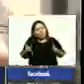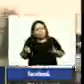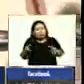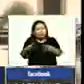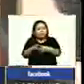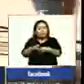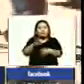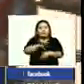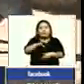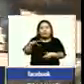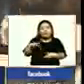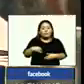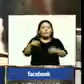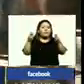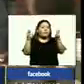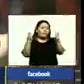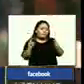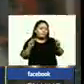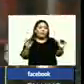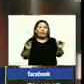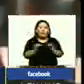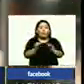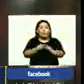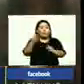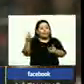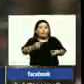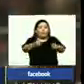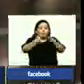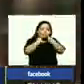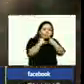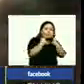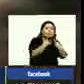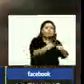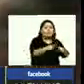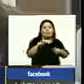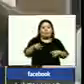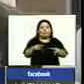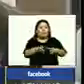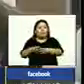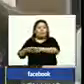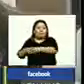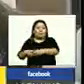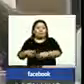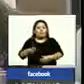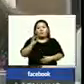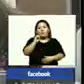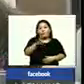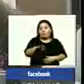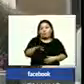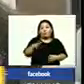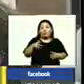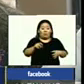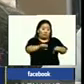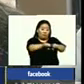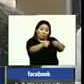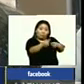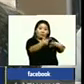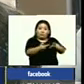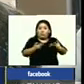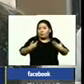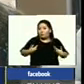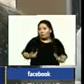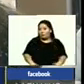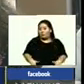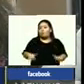familiar. Casos que también se deben denunciar, dicen estas organizaciones. Objeto de violación de derechos y